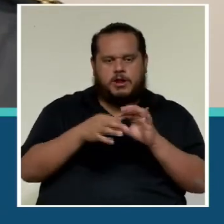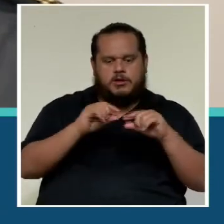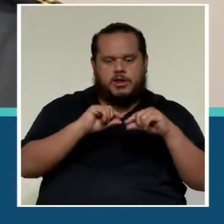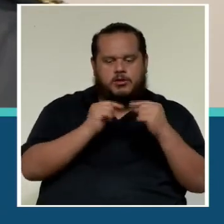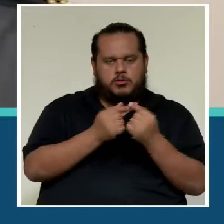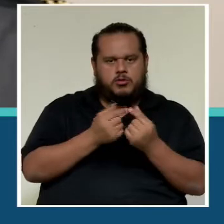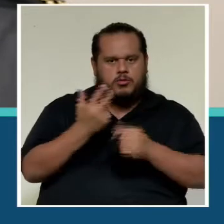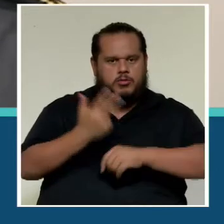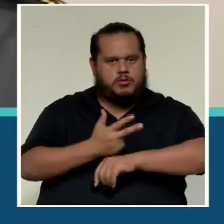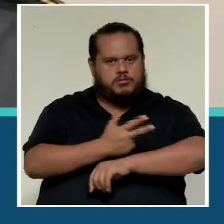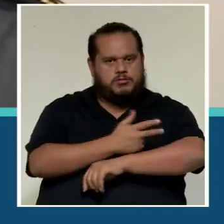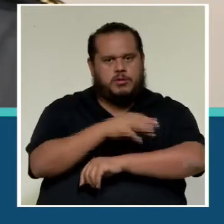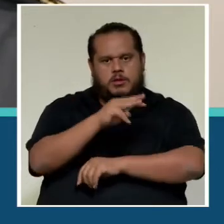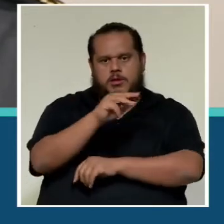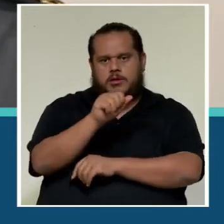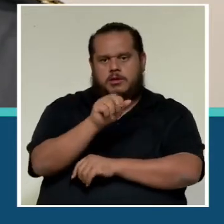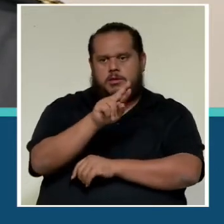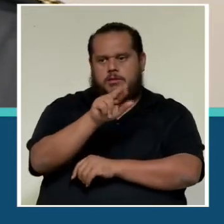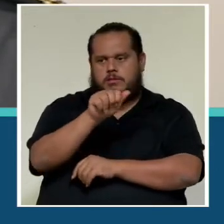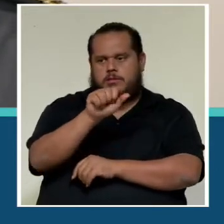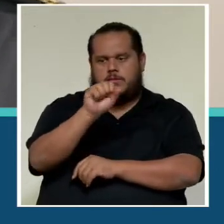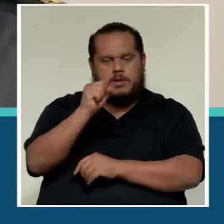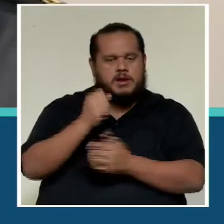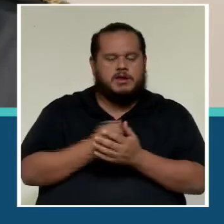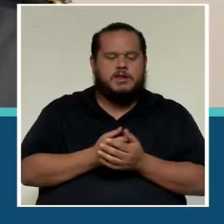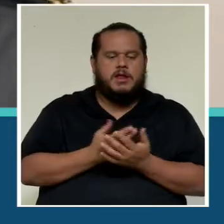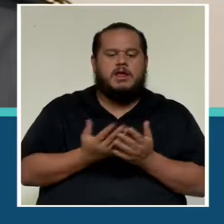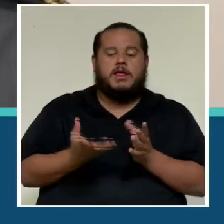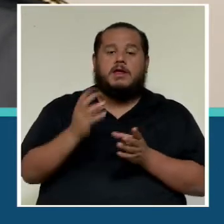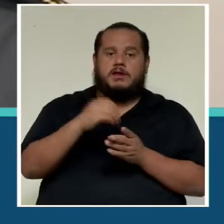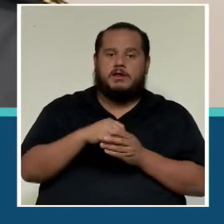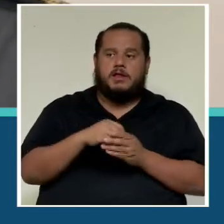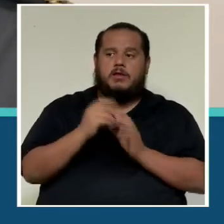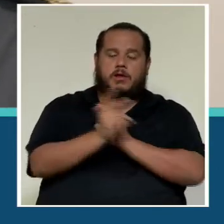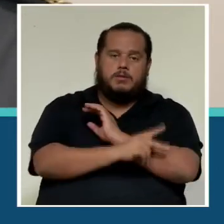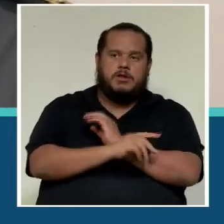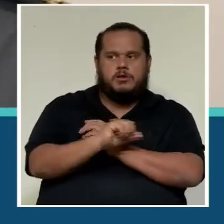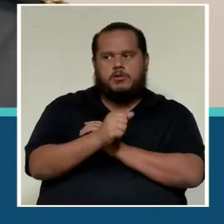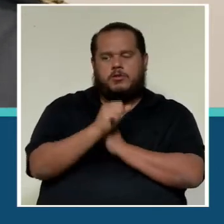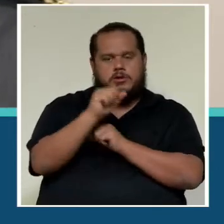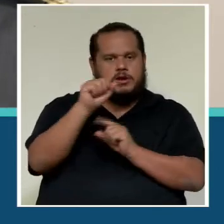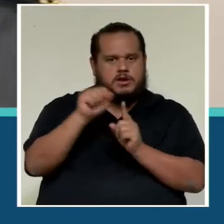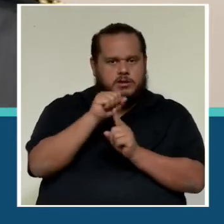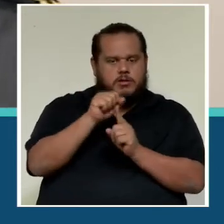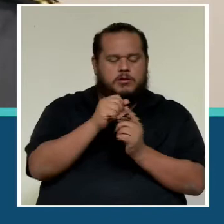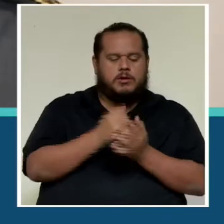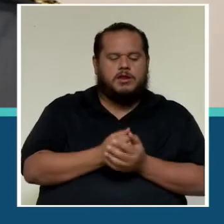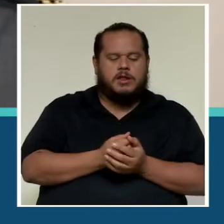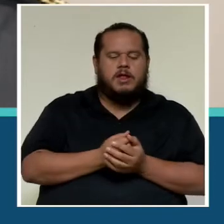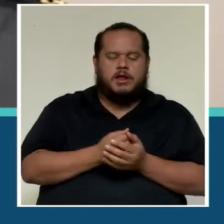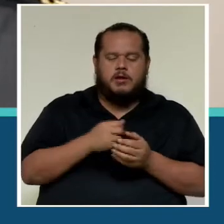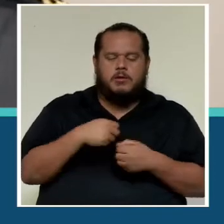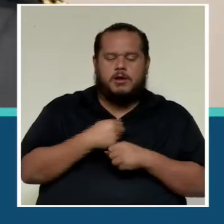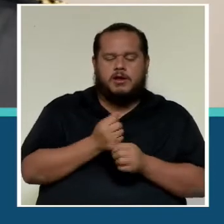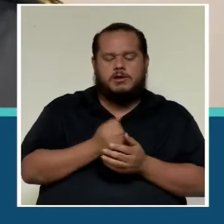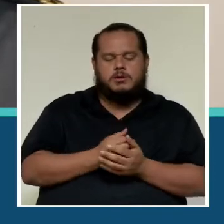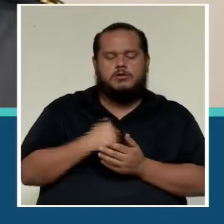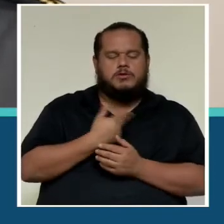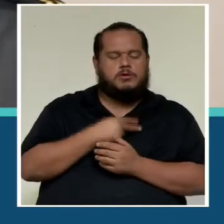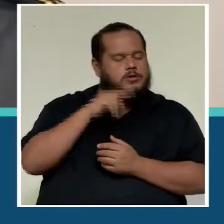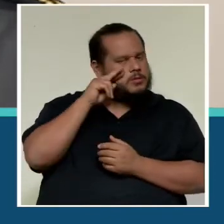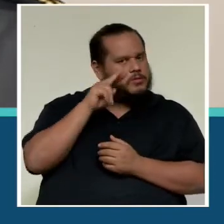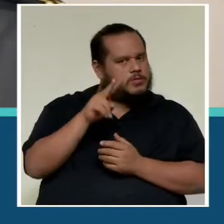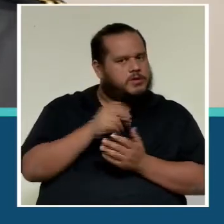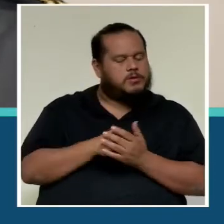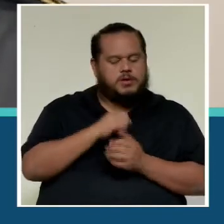o maras que han pretendido ingresar a nuestro país o que en otros casos sí lo han realizado. Hemos observado de que